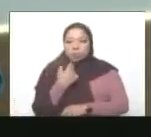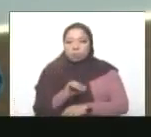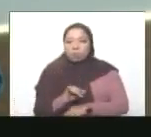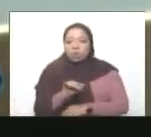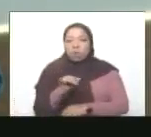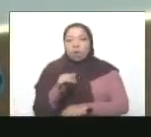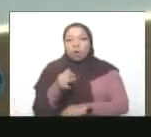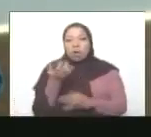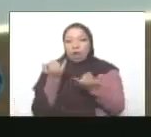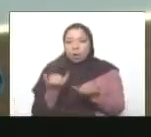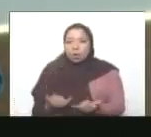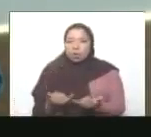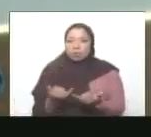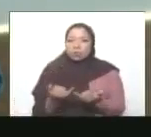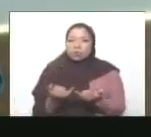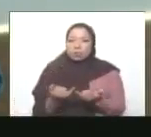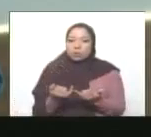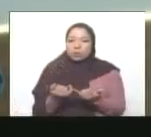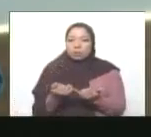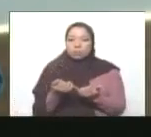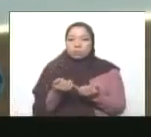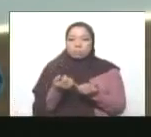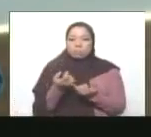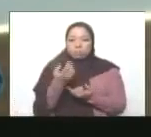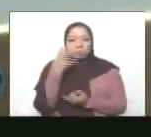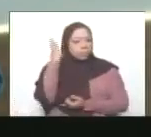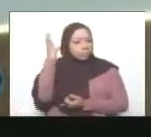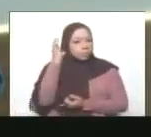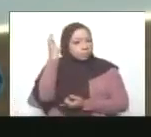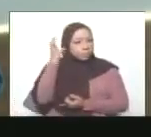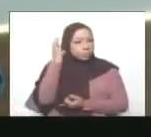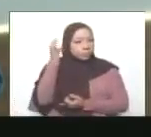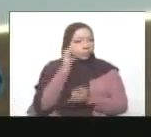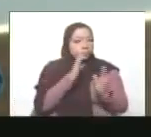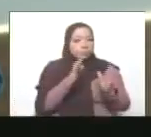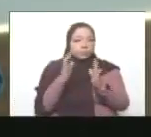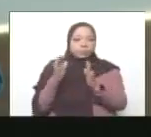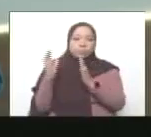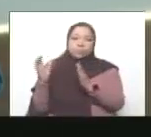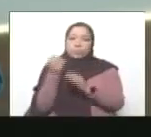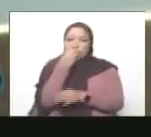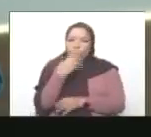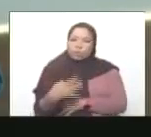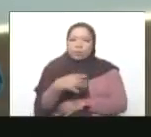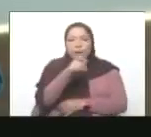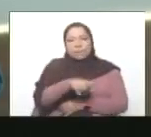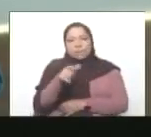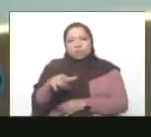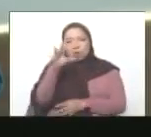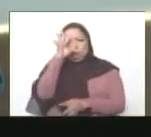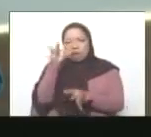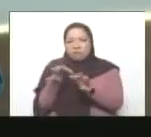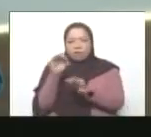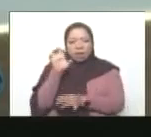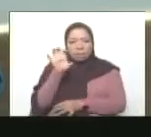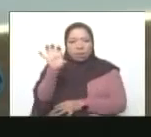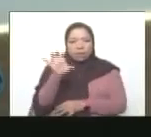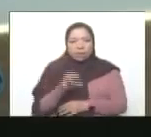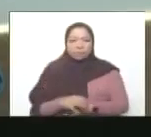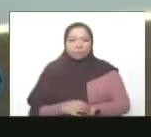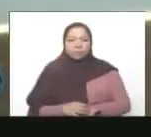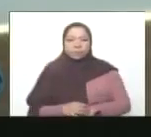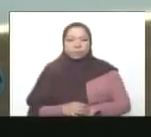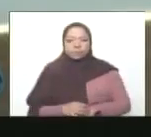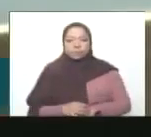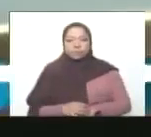estelar de mucha conciencia, de mucha organización, de mucho optimismo, de mucha fe en nuestra patria.